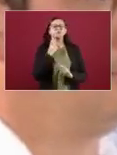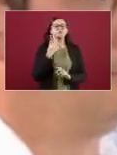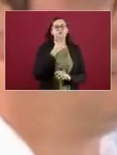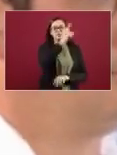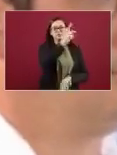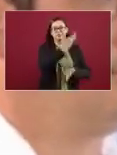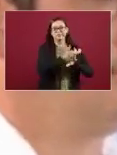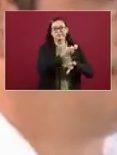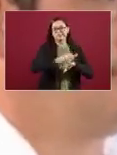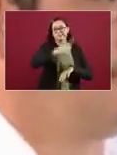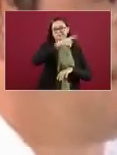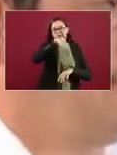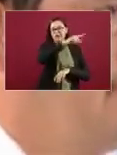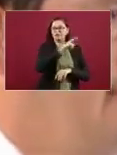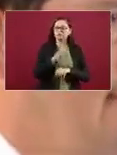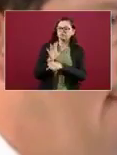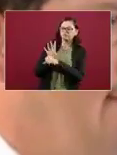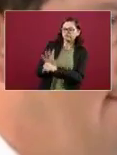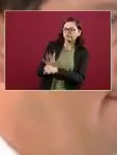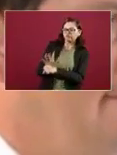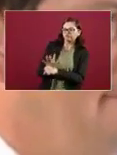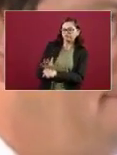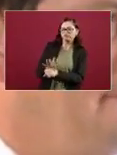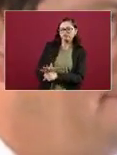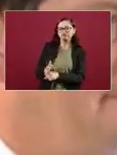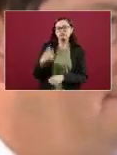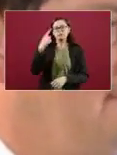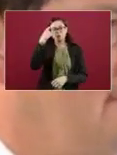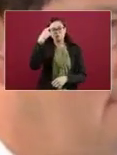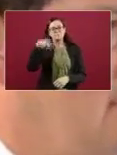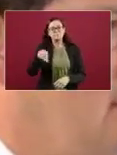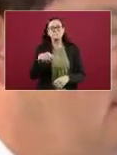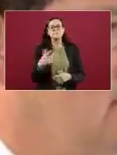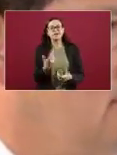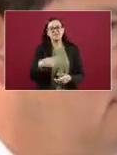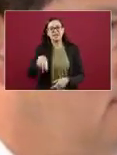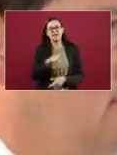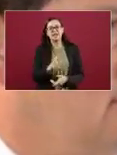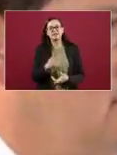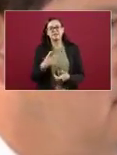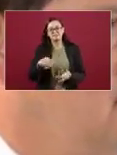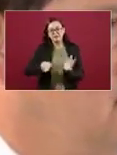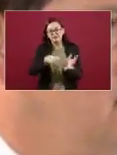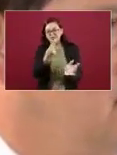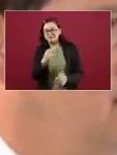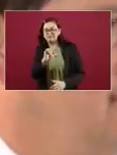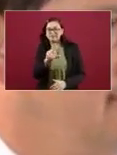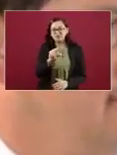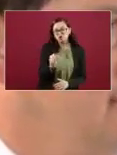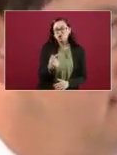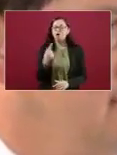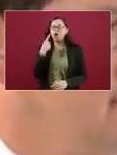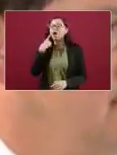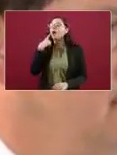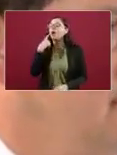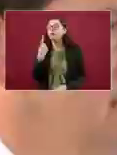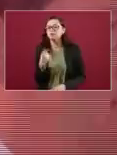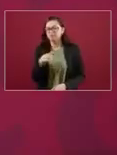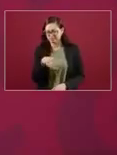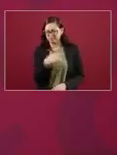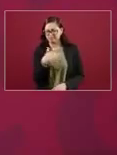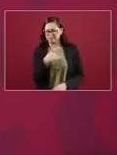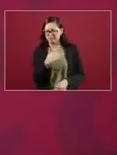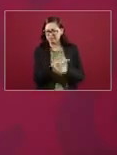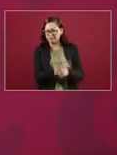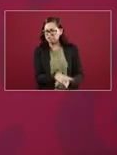se apruebe como un candado para que se pueda firmar el T-MEC. Ustedes desde su gobierno, ¿cómo están analizando esto? ¿Ustedes lo ven así?